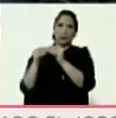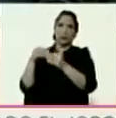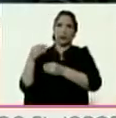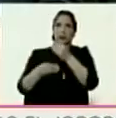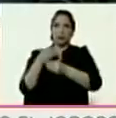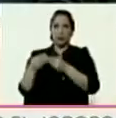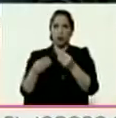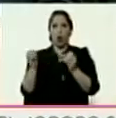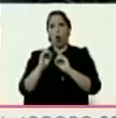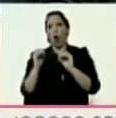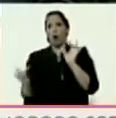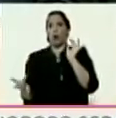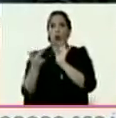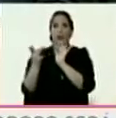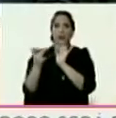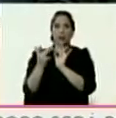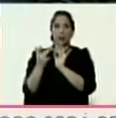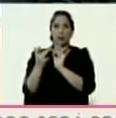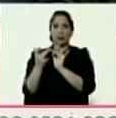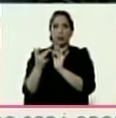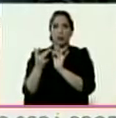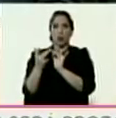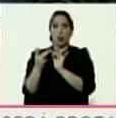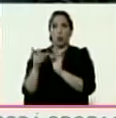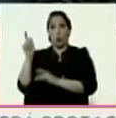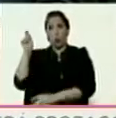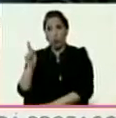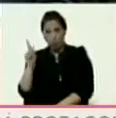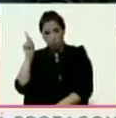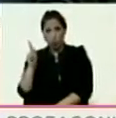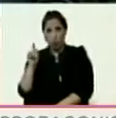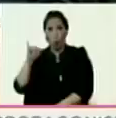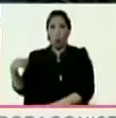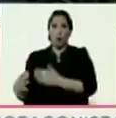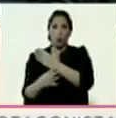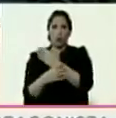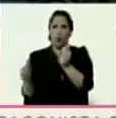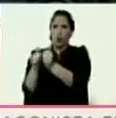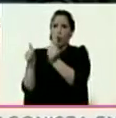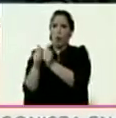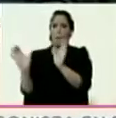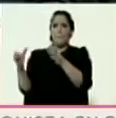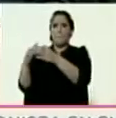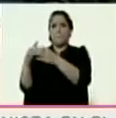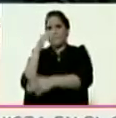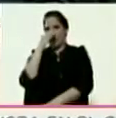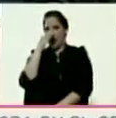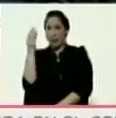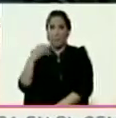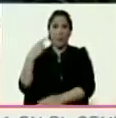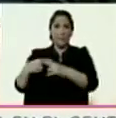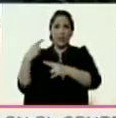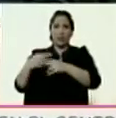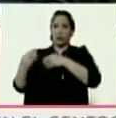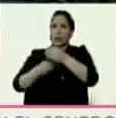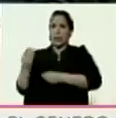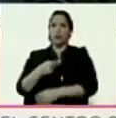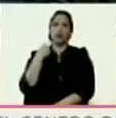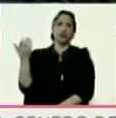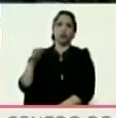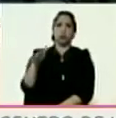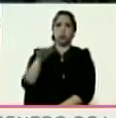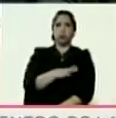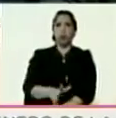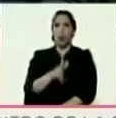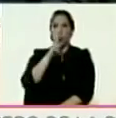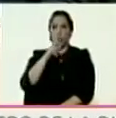decir, la relación directa del diputado Juan Guaidó con una de las bandas más peligrosas que ha cometido los crímenes más horrendos